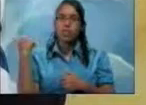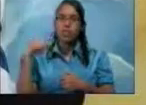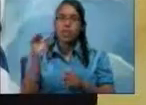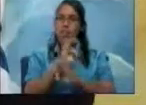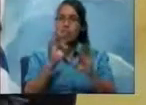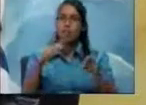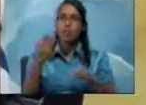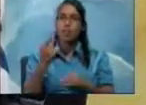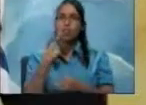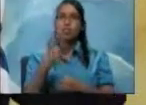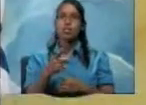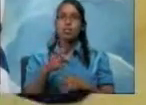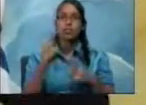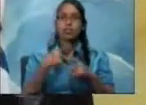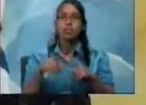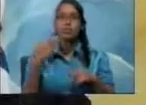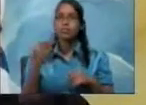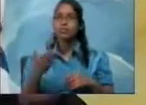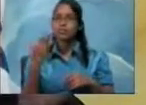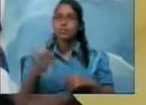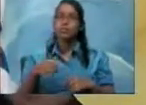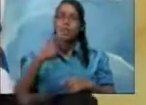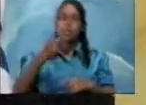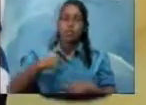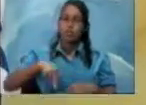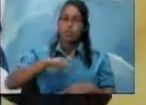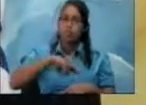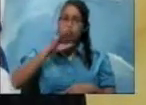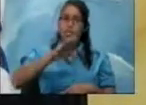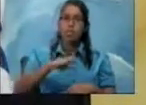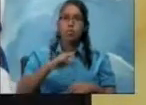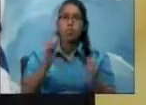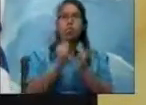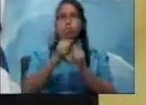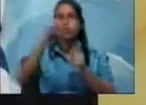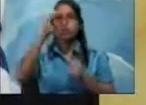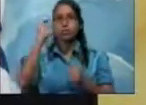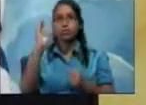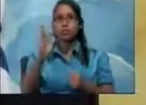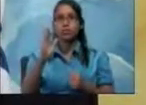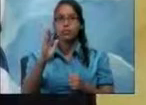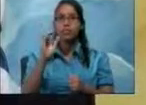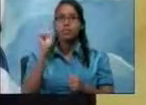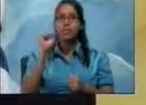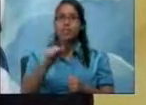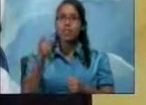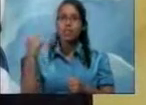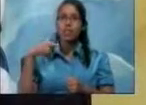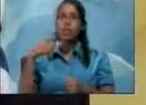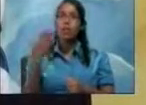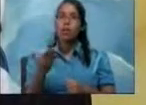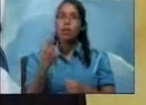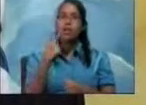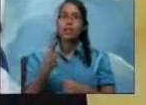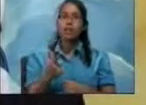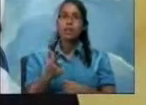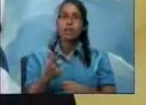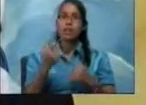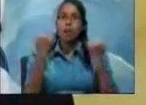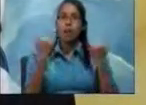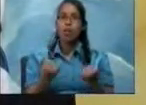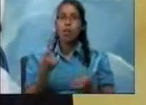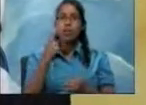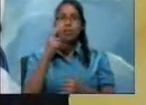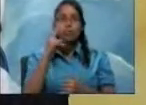pero qué importante cuando nosotros estamos con Dios porque cuando nosotros estamos con Dios sí tenemos que decir ahora fíjese